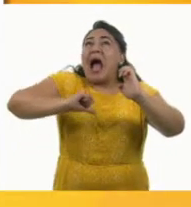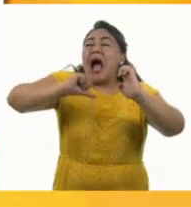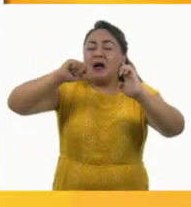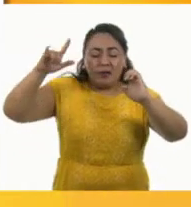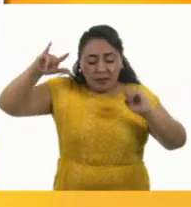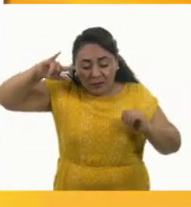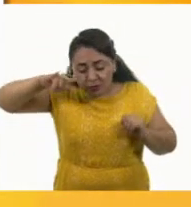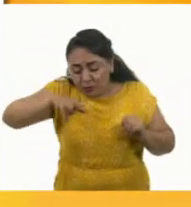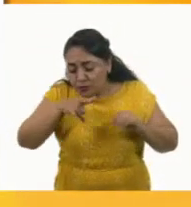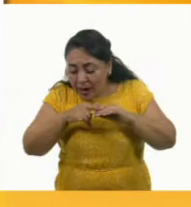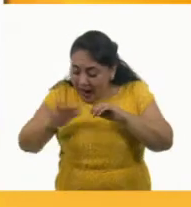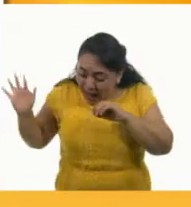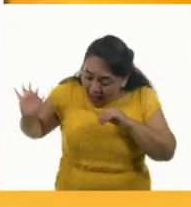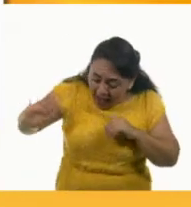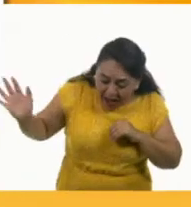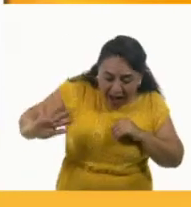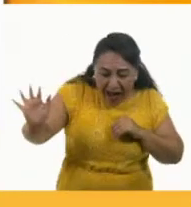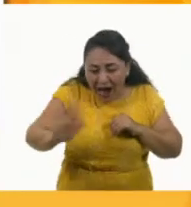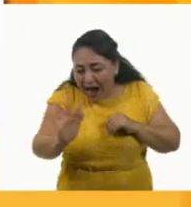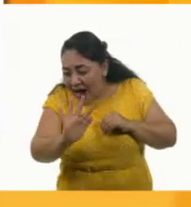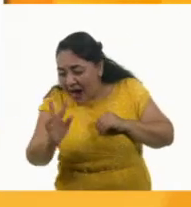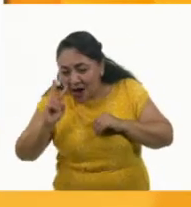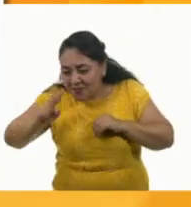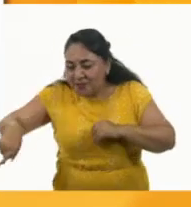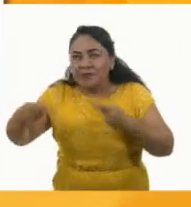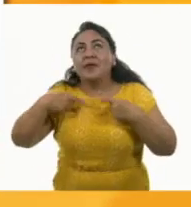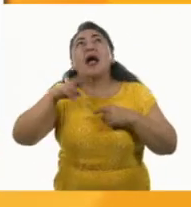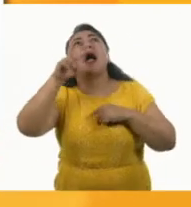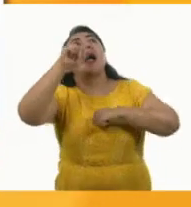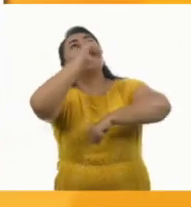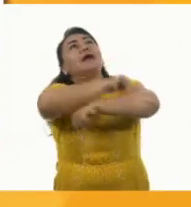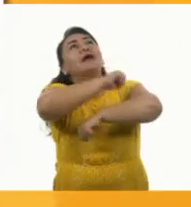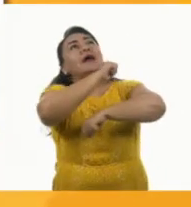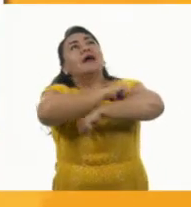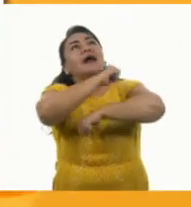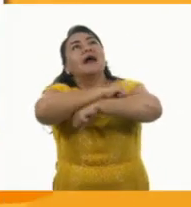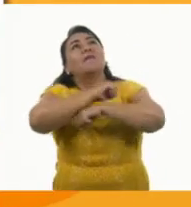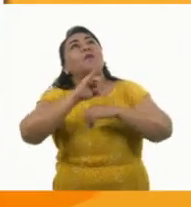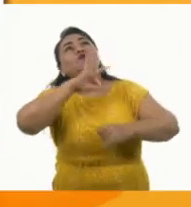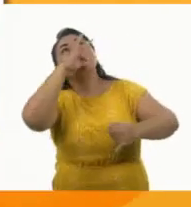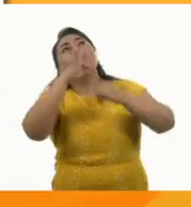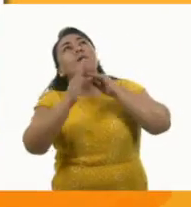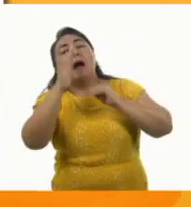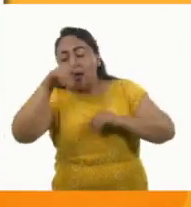las personas que vio a través de las ventanas de los últimos pisos.